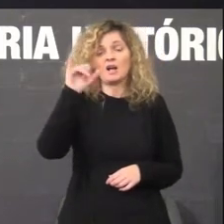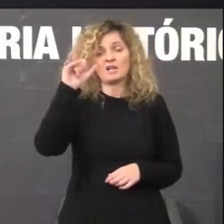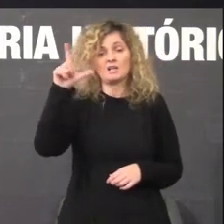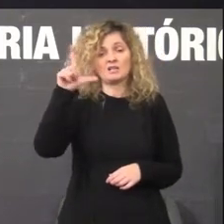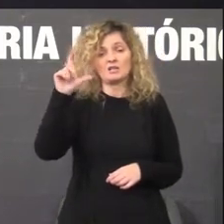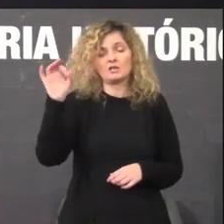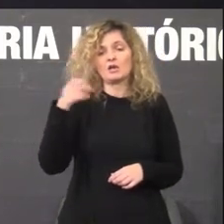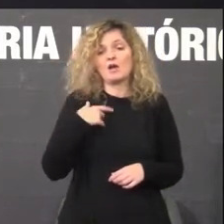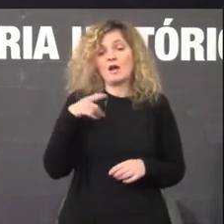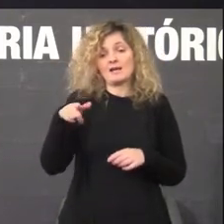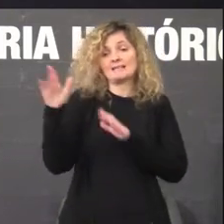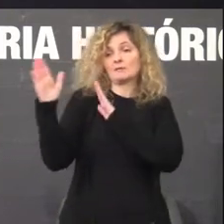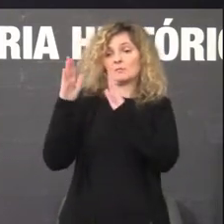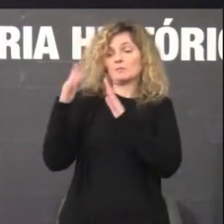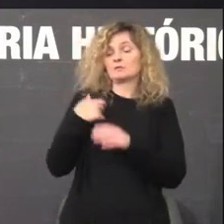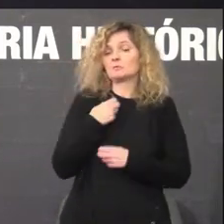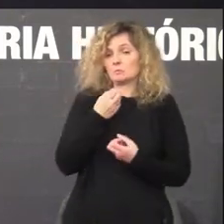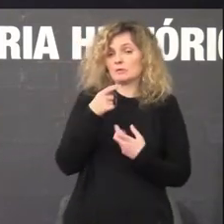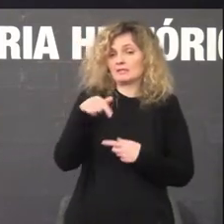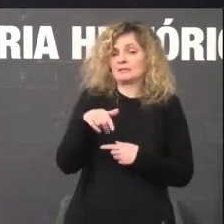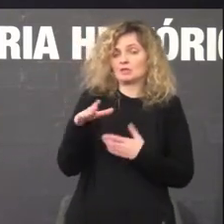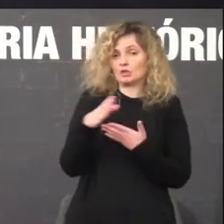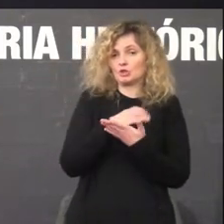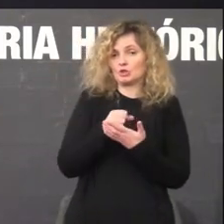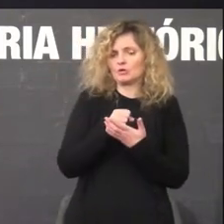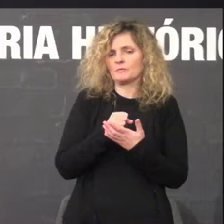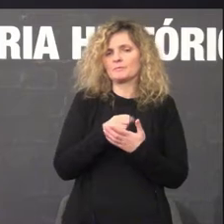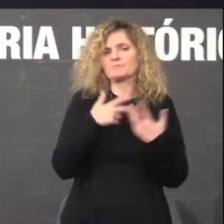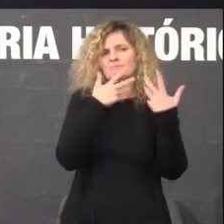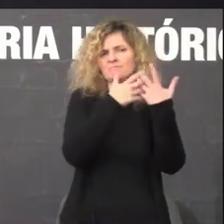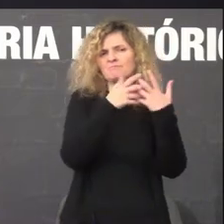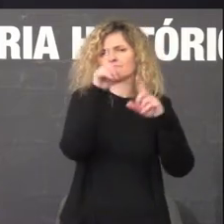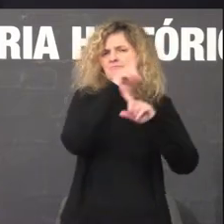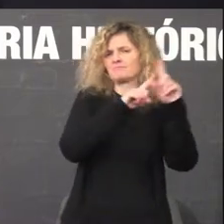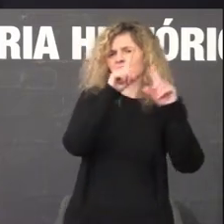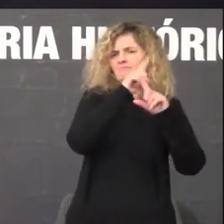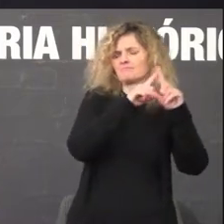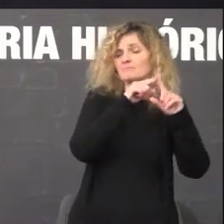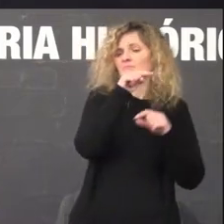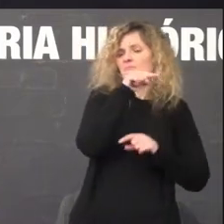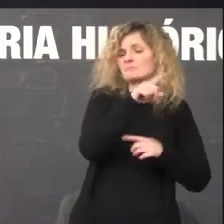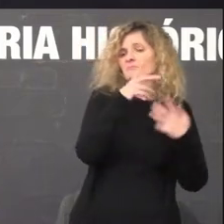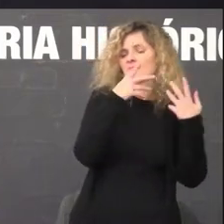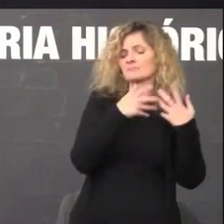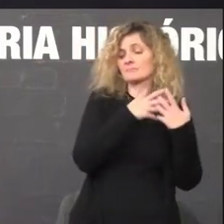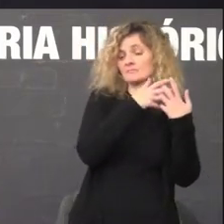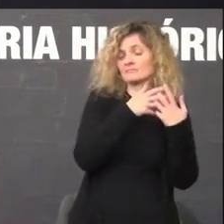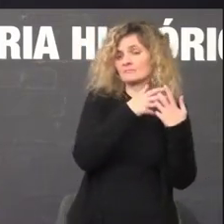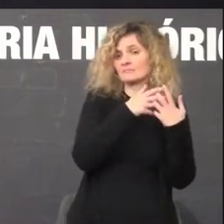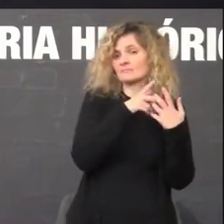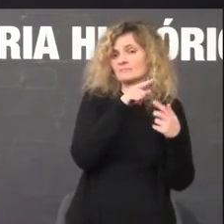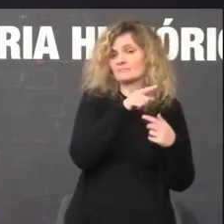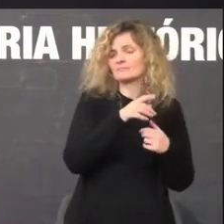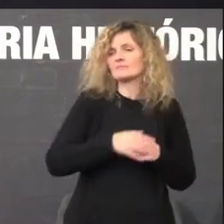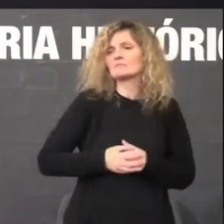él dice todas esas cosas. Pero en Estados Unidos les preocupa. Y entonces Estados Unidos,